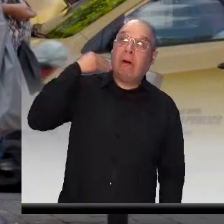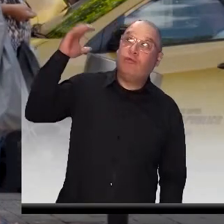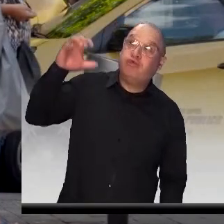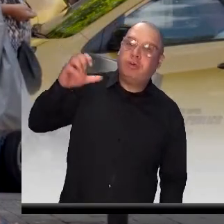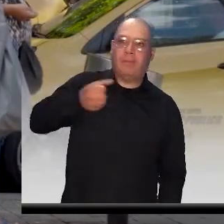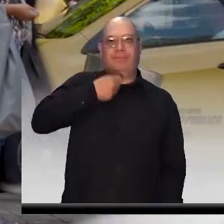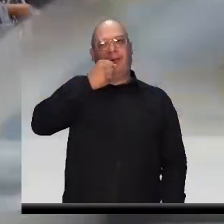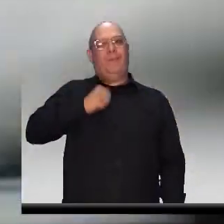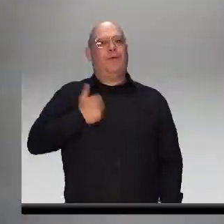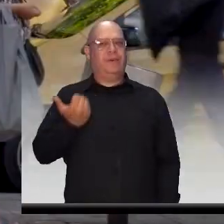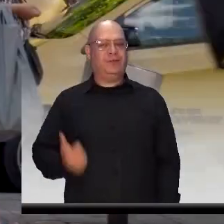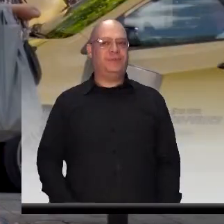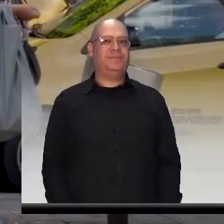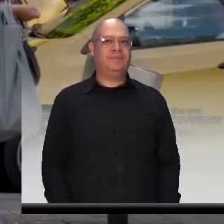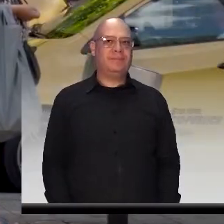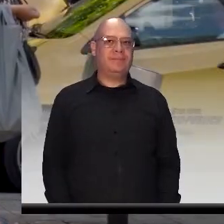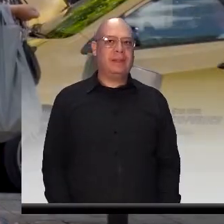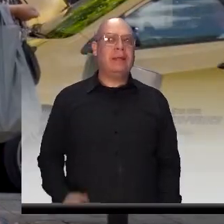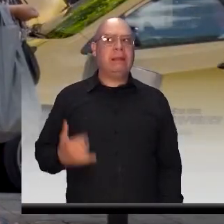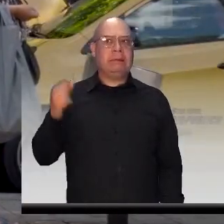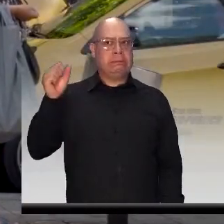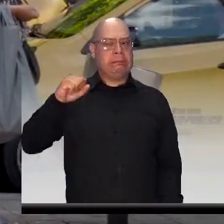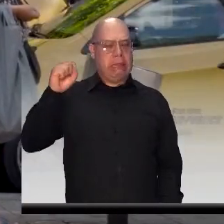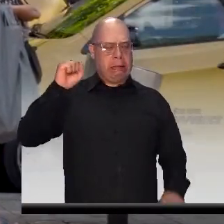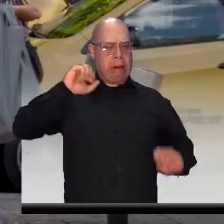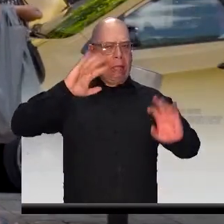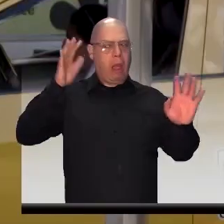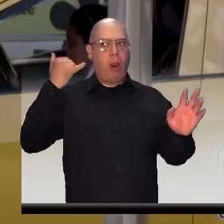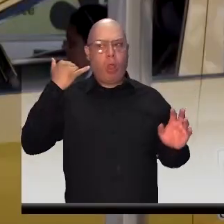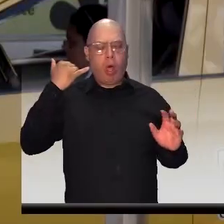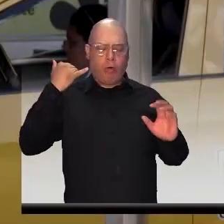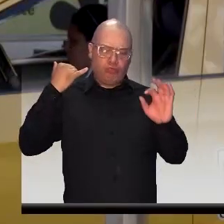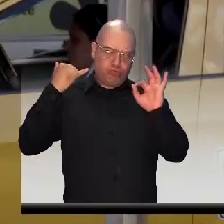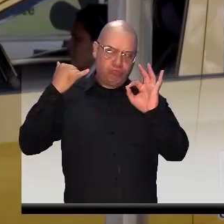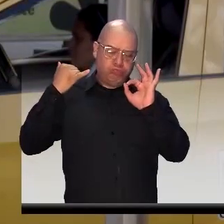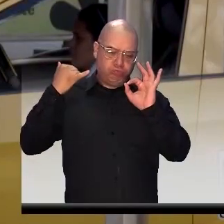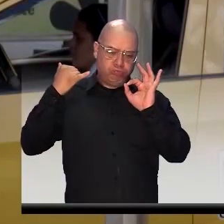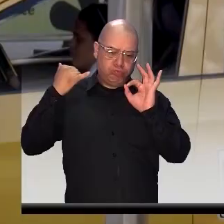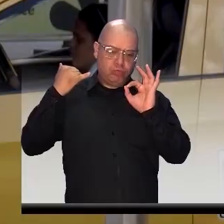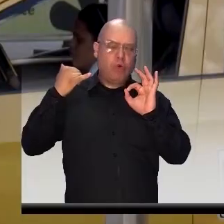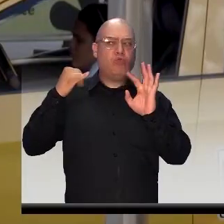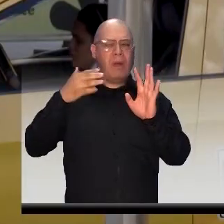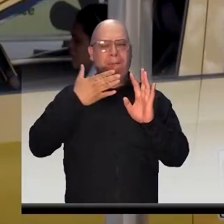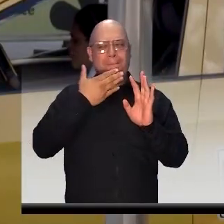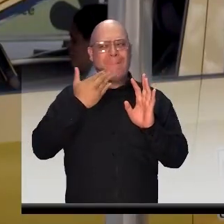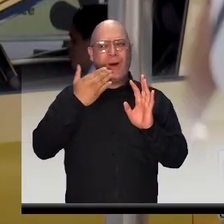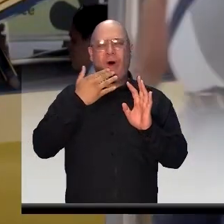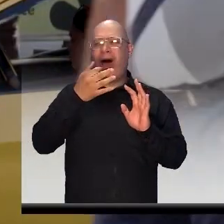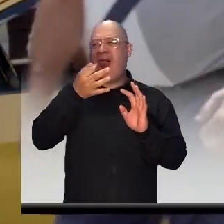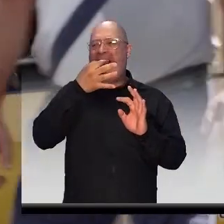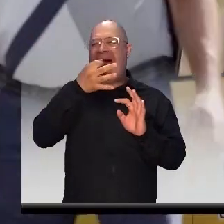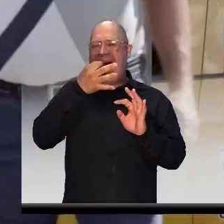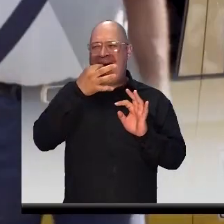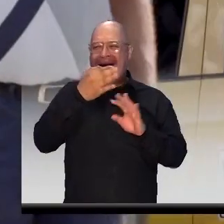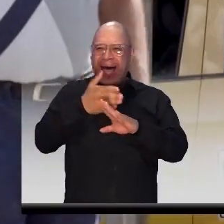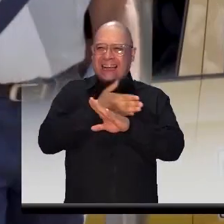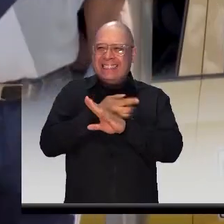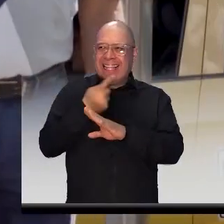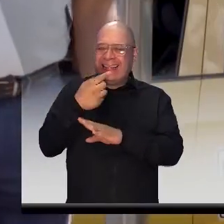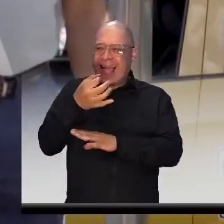Sí, claro. Claro, perfecto. Sí, incluso es mejor que te sigas tomando los medicamentos que te habían